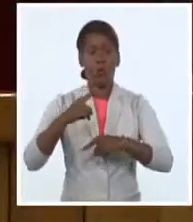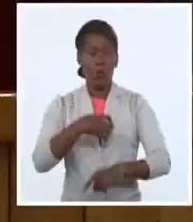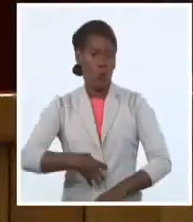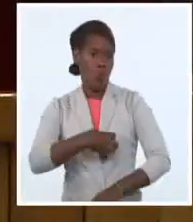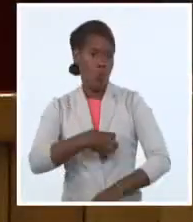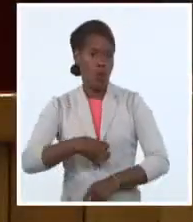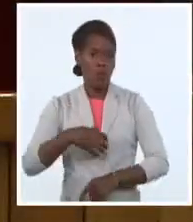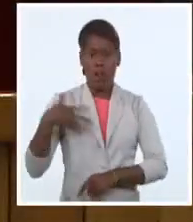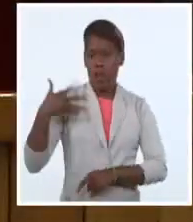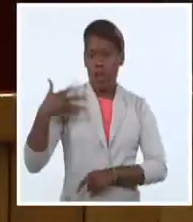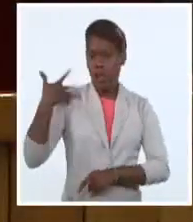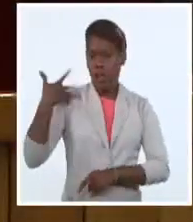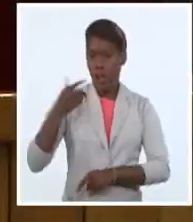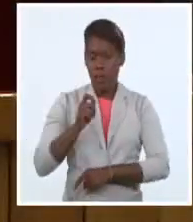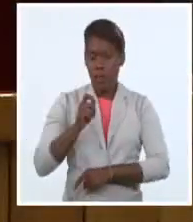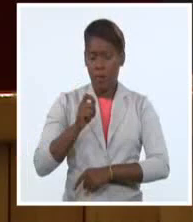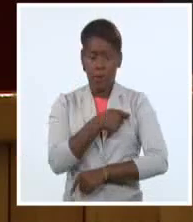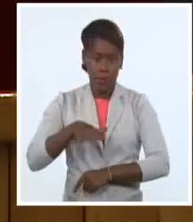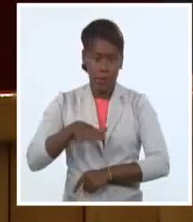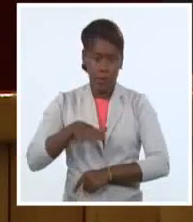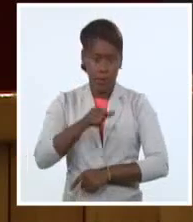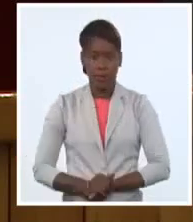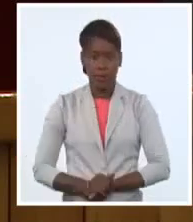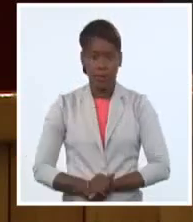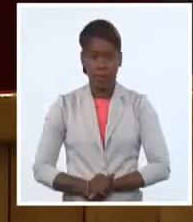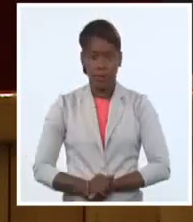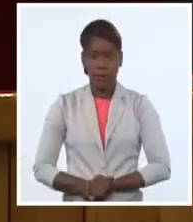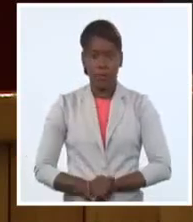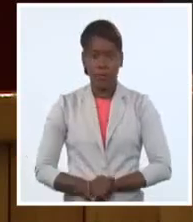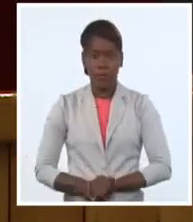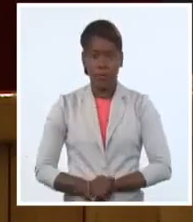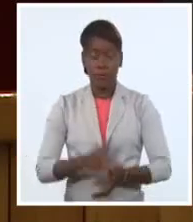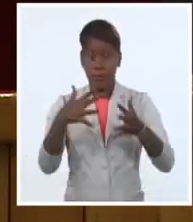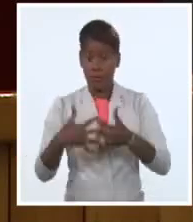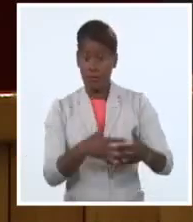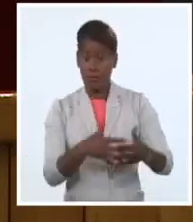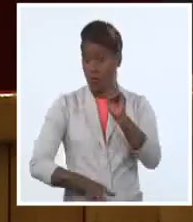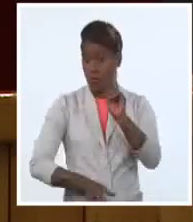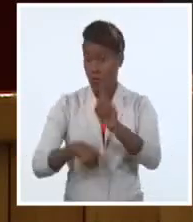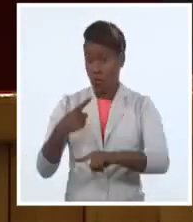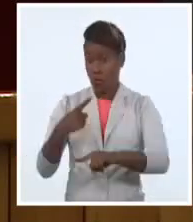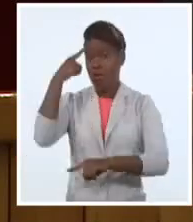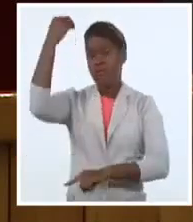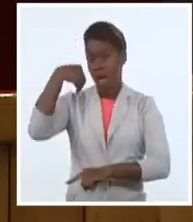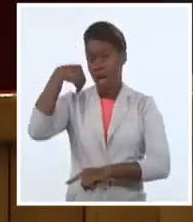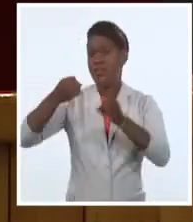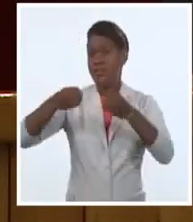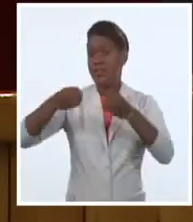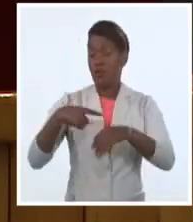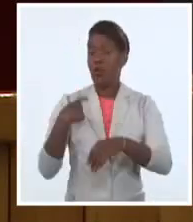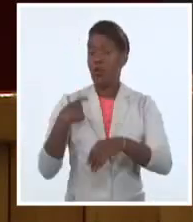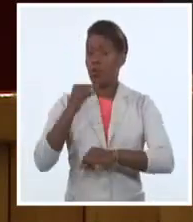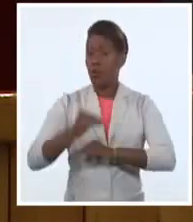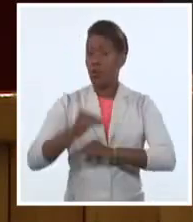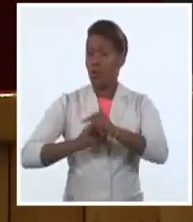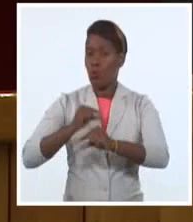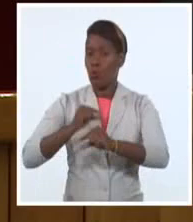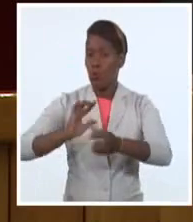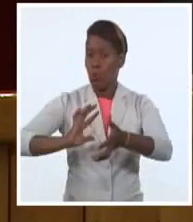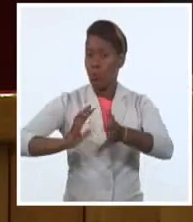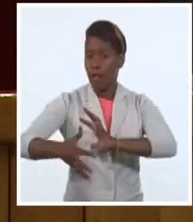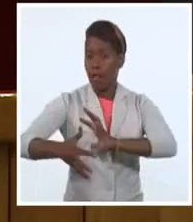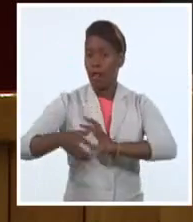y al descontento. El enemigo histórico de la nación cubana conocía la gravedad del momento y se lanzó con más